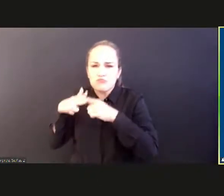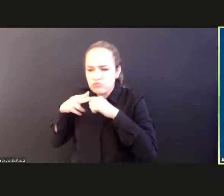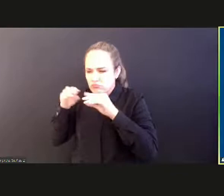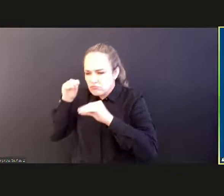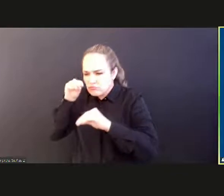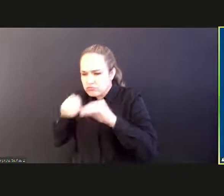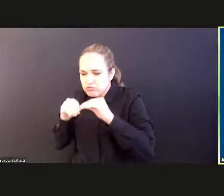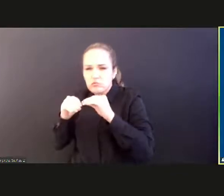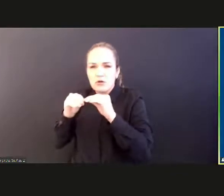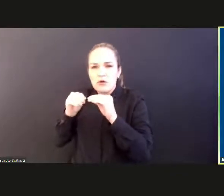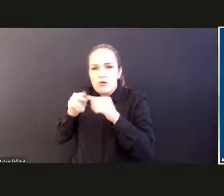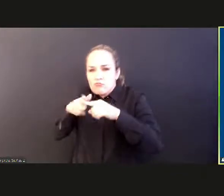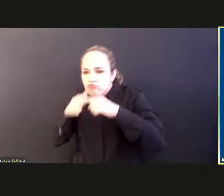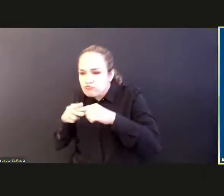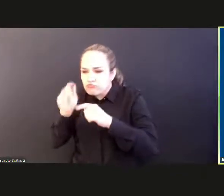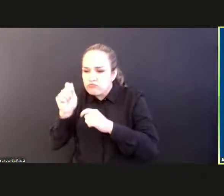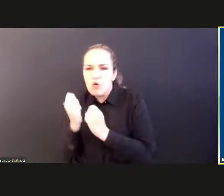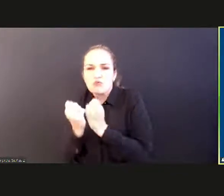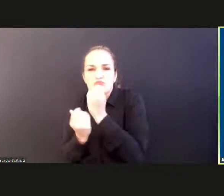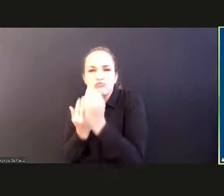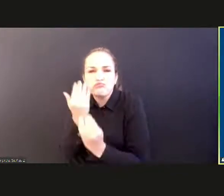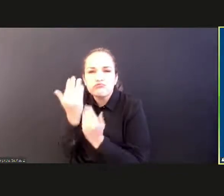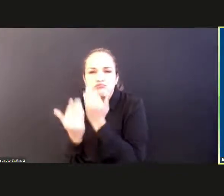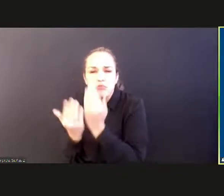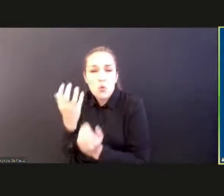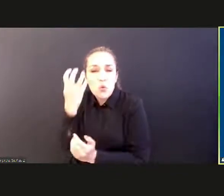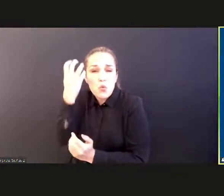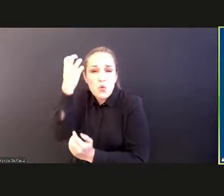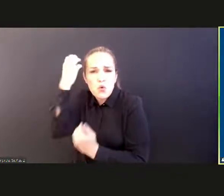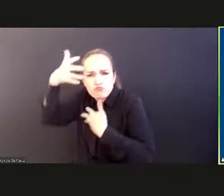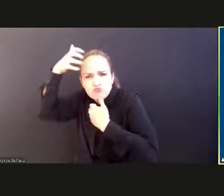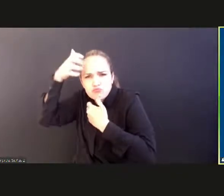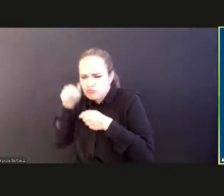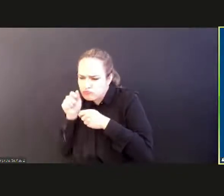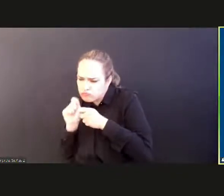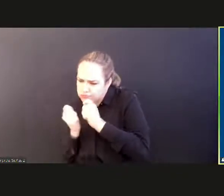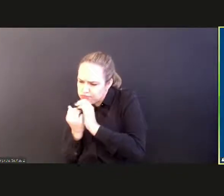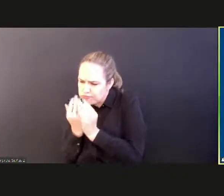manejar el fuego. 1 millón de años.